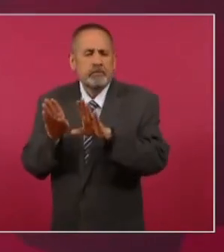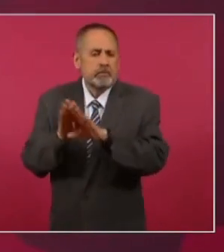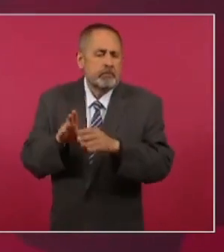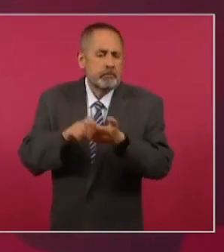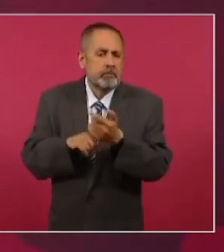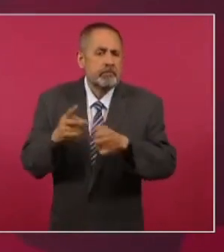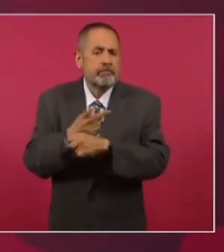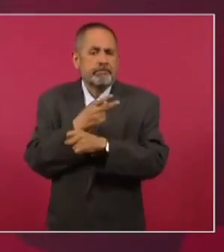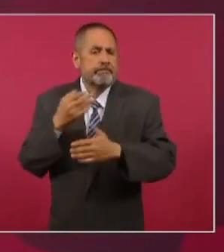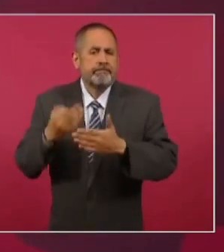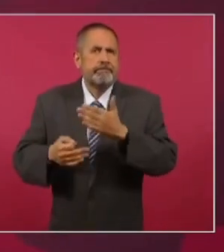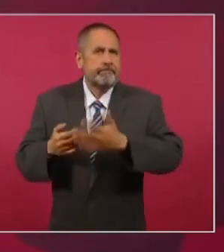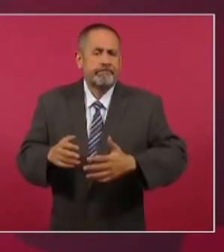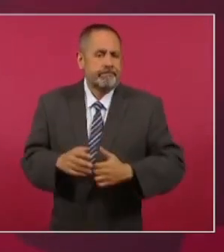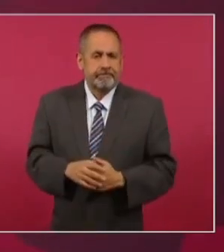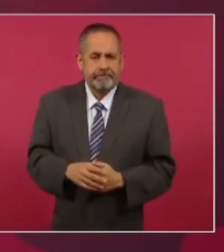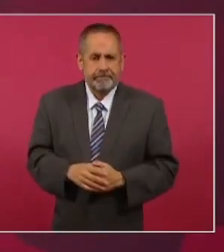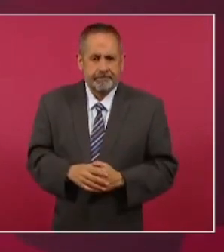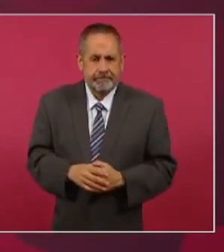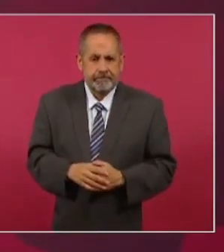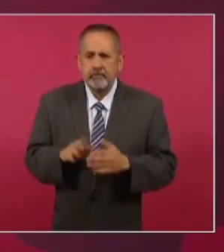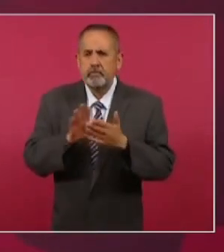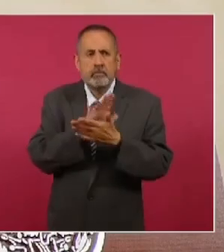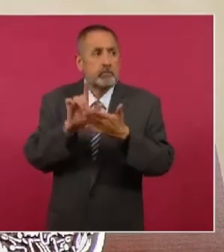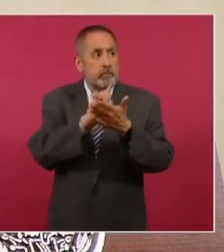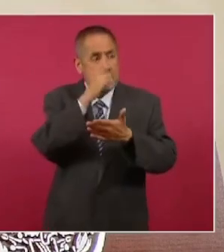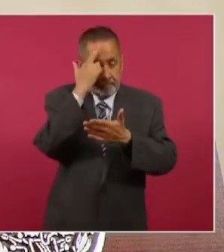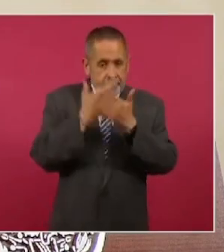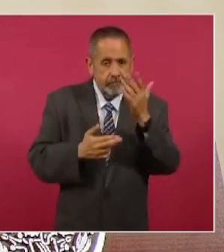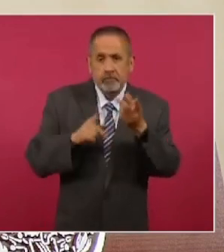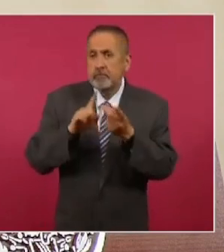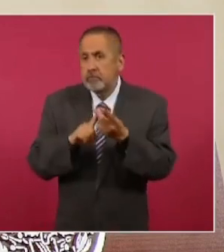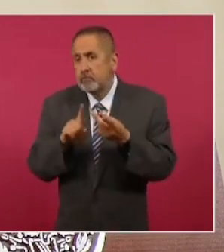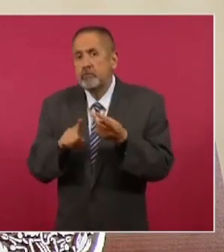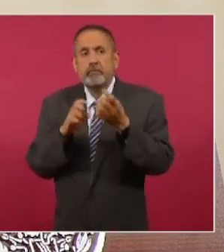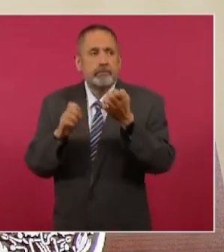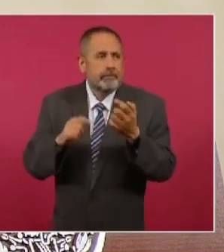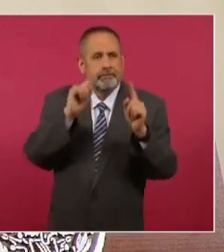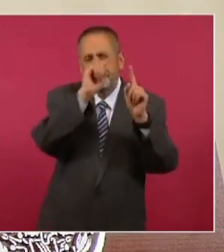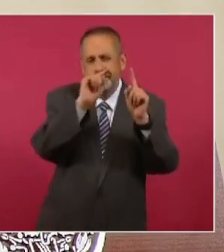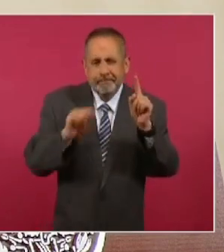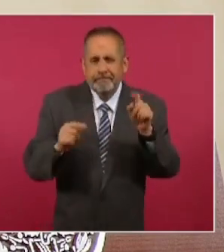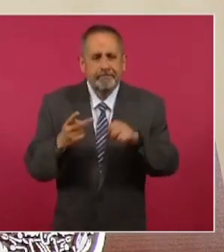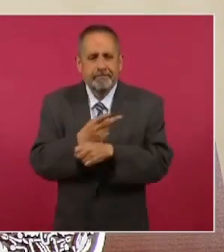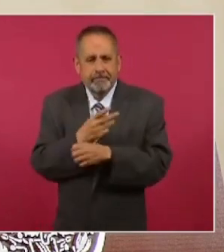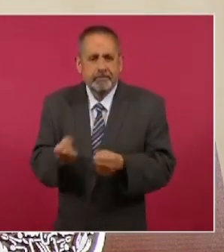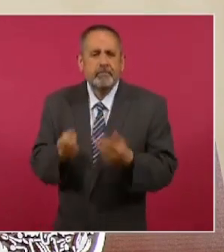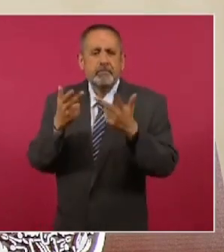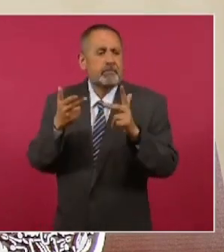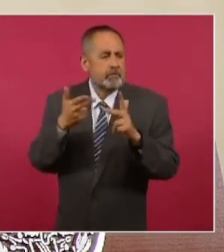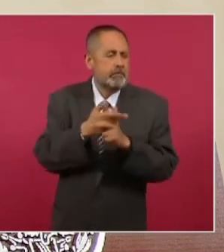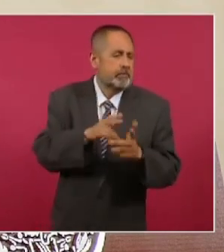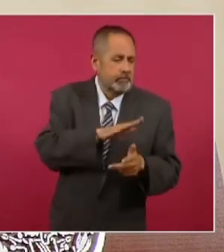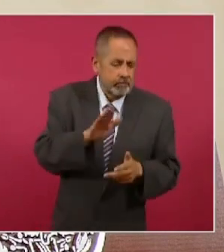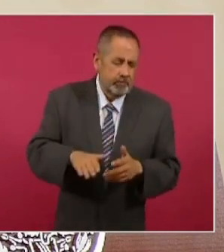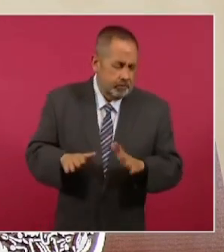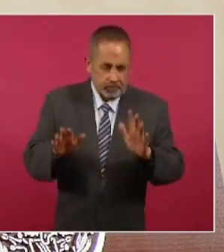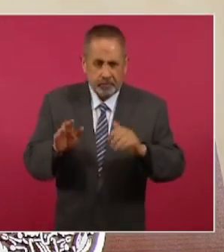qué delitos se cometieron en dónde se cometieron cuántos homicidios